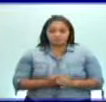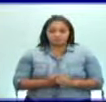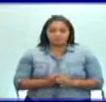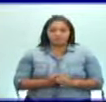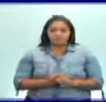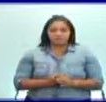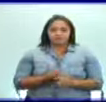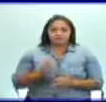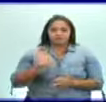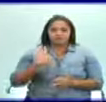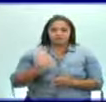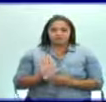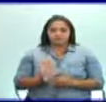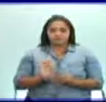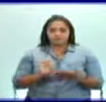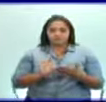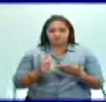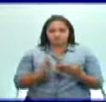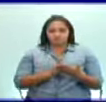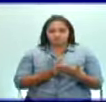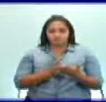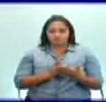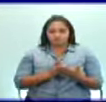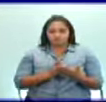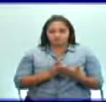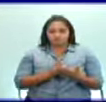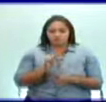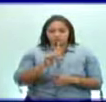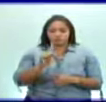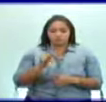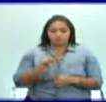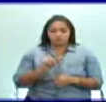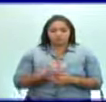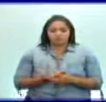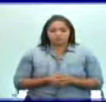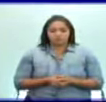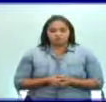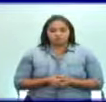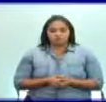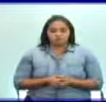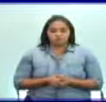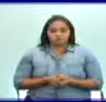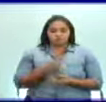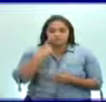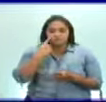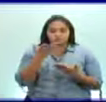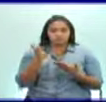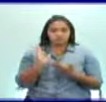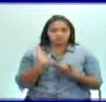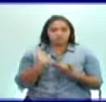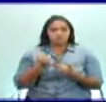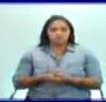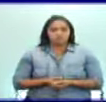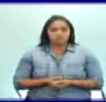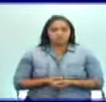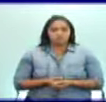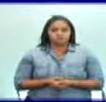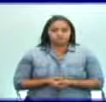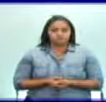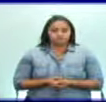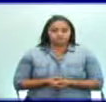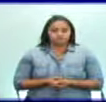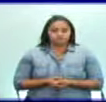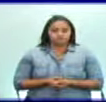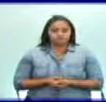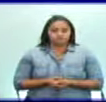del capítulo 1 del libro de texto actual de 11º grado. Ahí está la ilustración, el rostro de este libro, y las bases conceptuales que van a permitir fijar